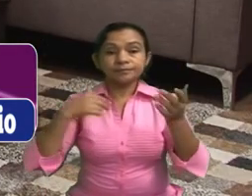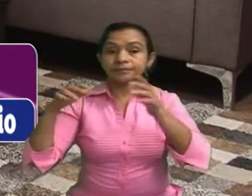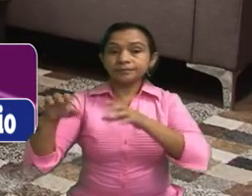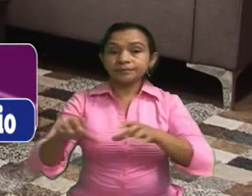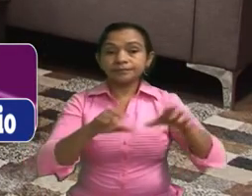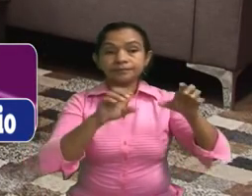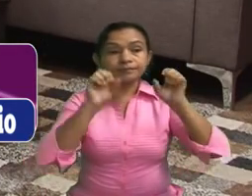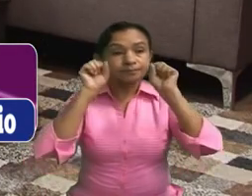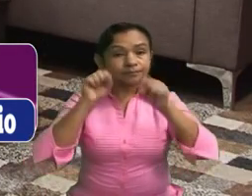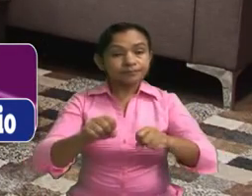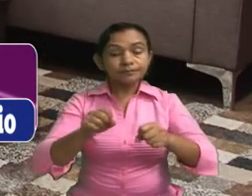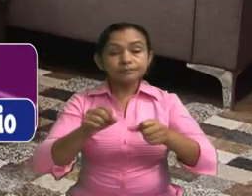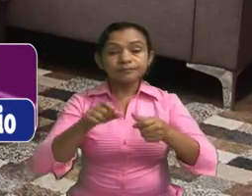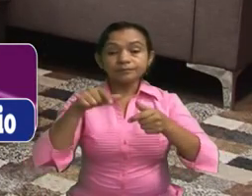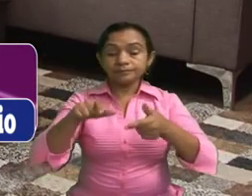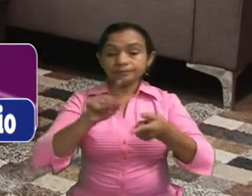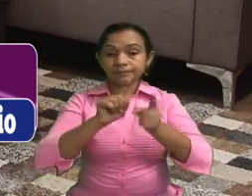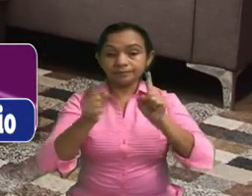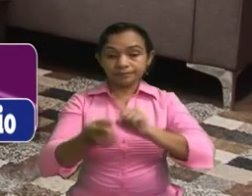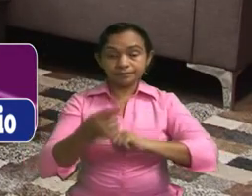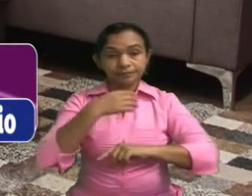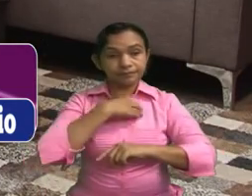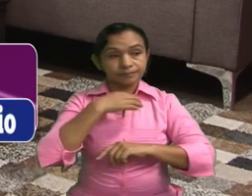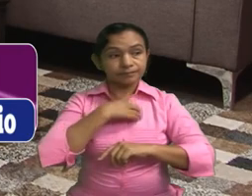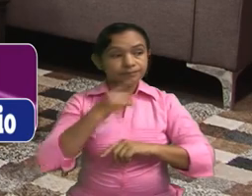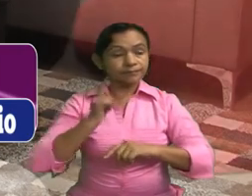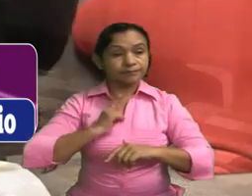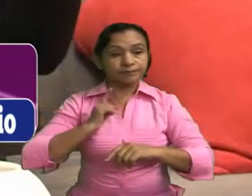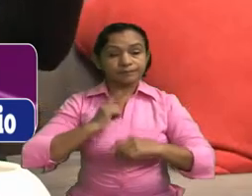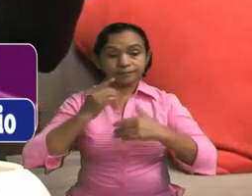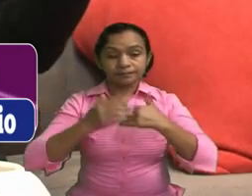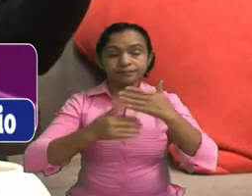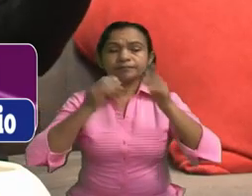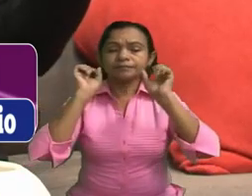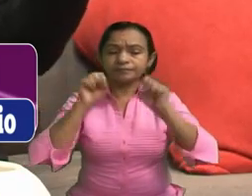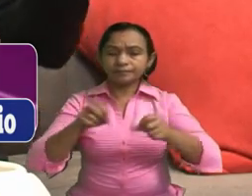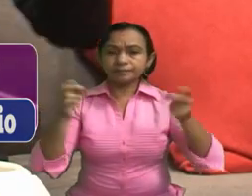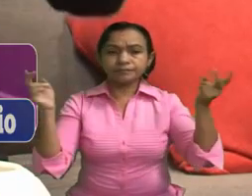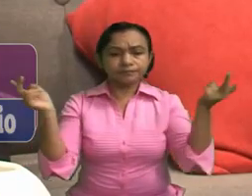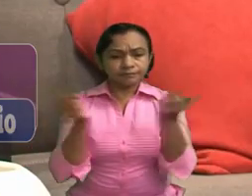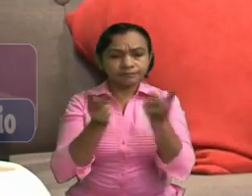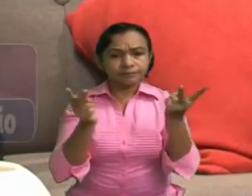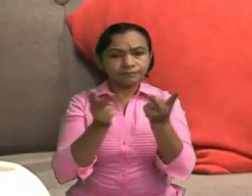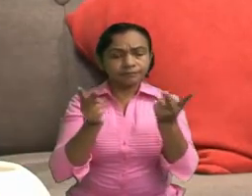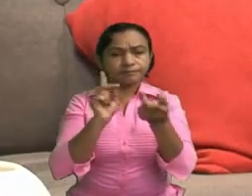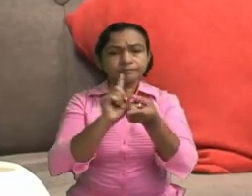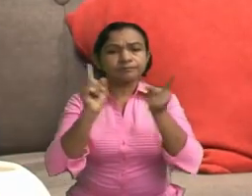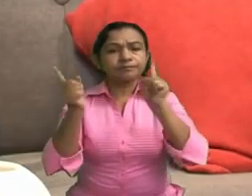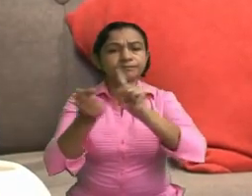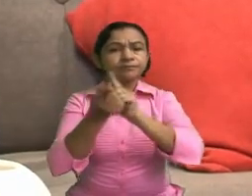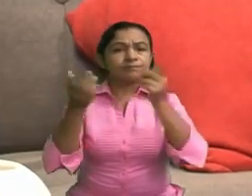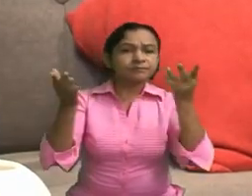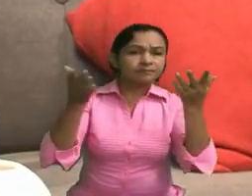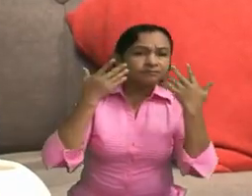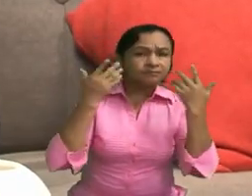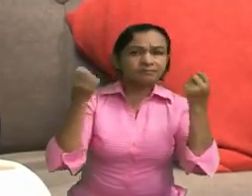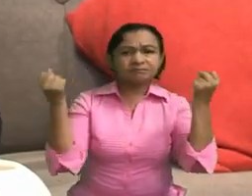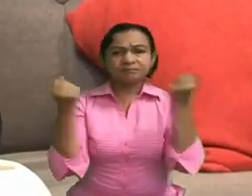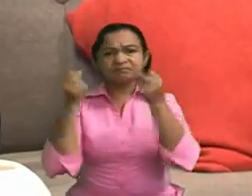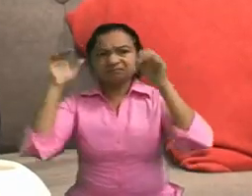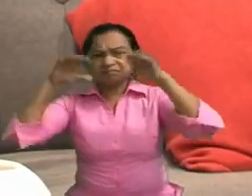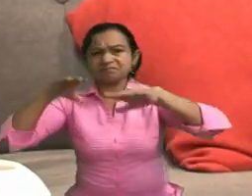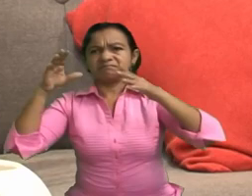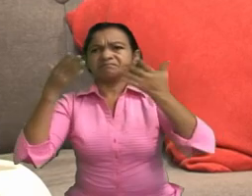nos permitan adaptarnos, ¿verdad? Poder vivir con los cambios que están sucediendo, pero de